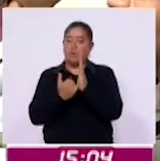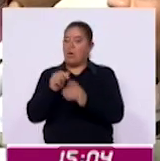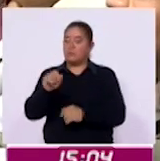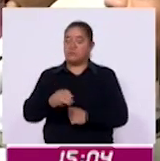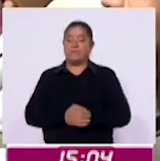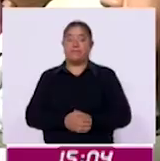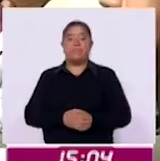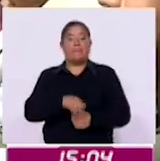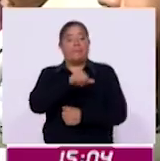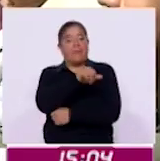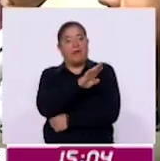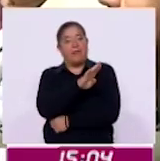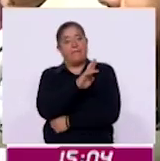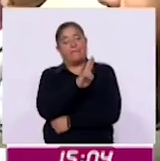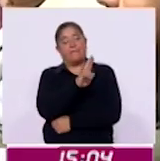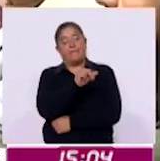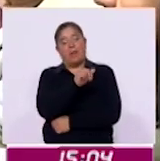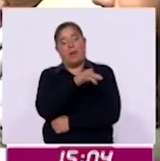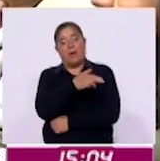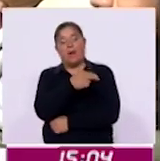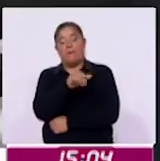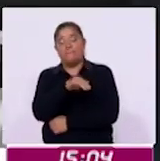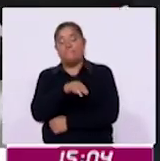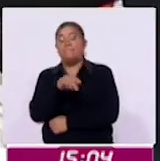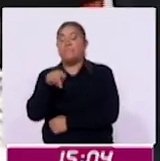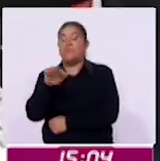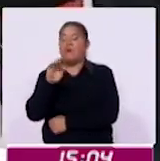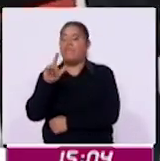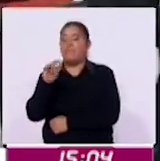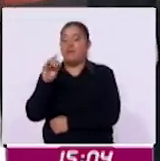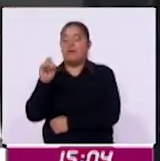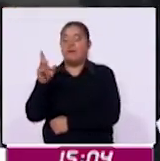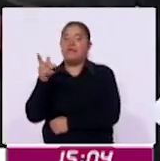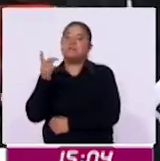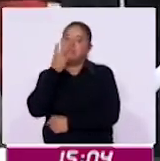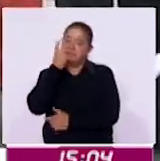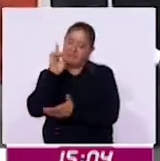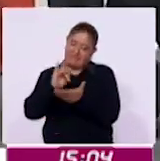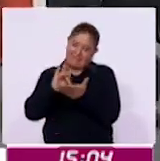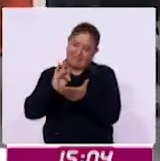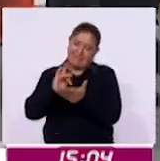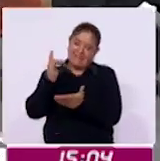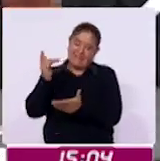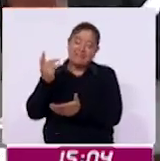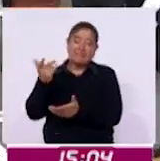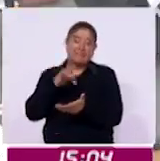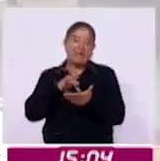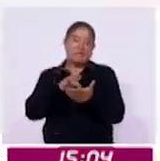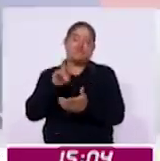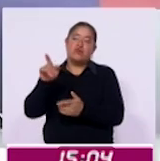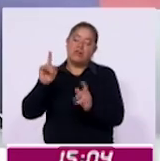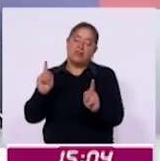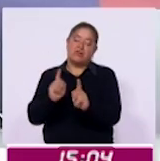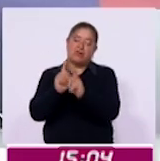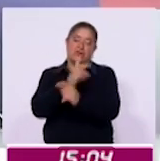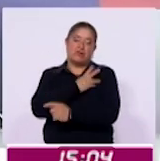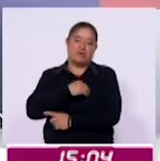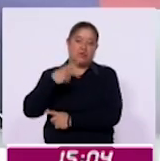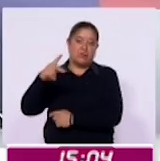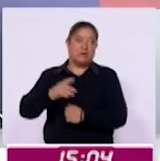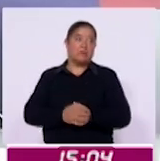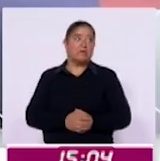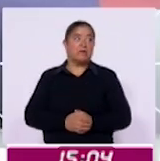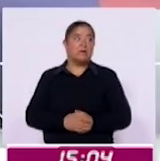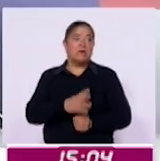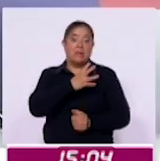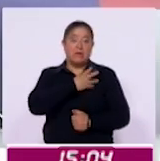Abraham Flores Coutencos, beneficiario de este programa, agradeció el apoyo de la gobernadora Lorena Cuellar para reunirse con su hijo. Mi hijo no ha